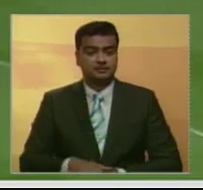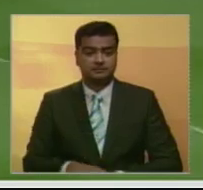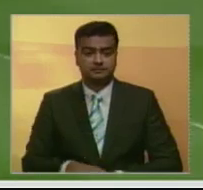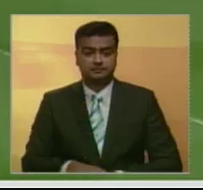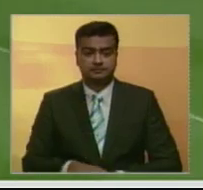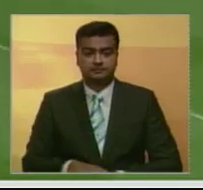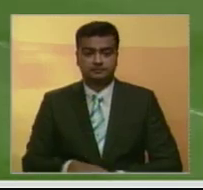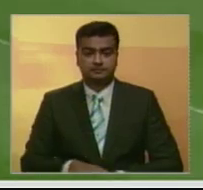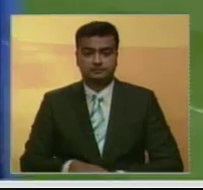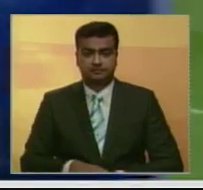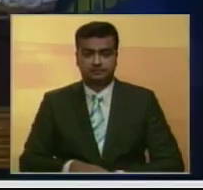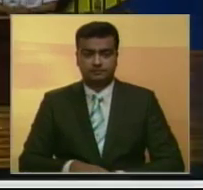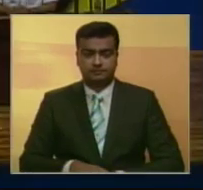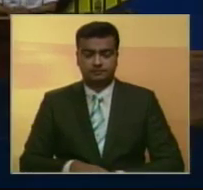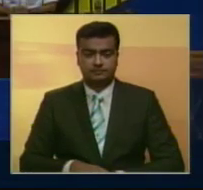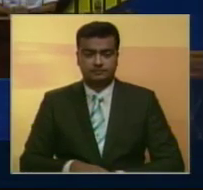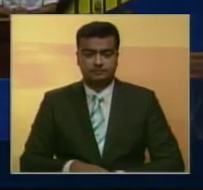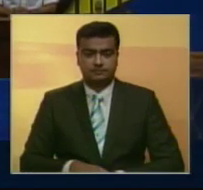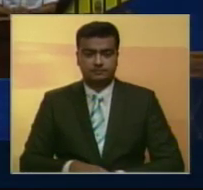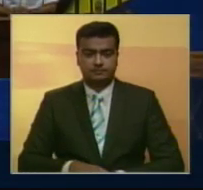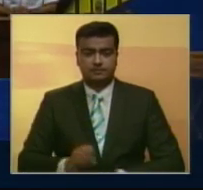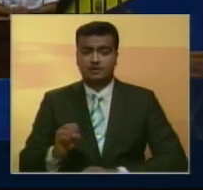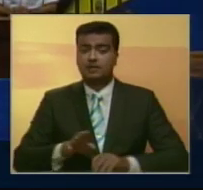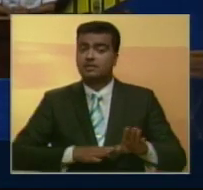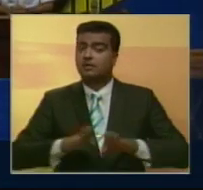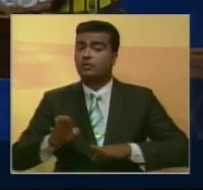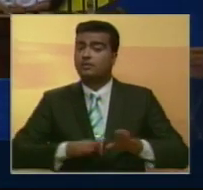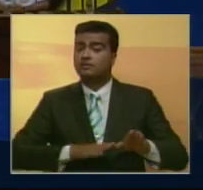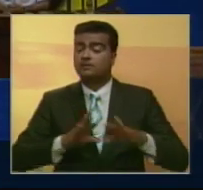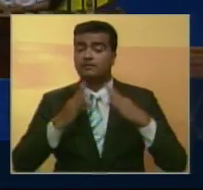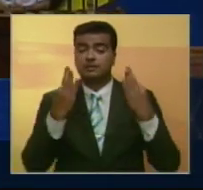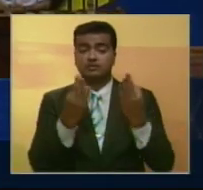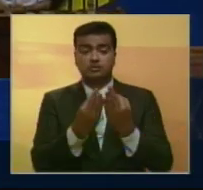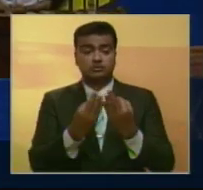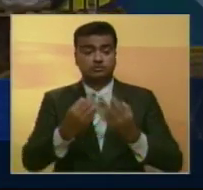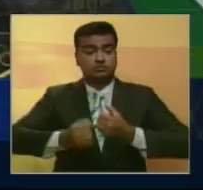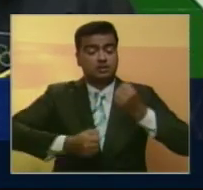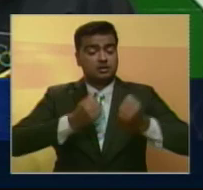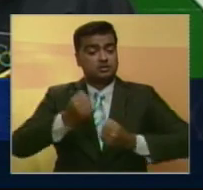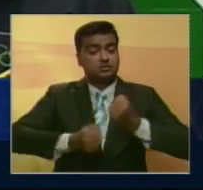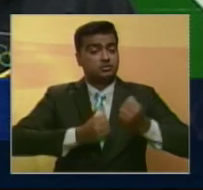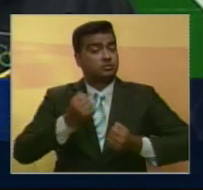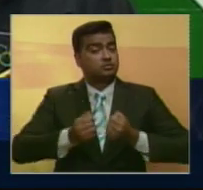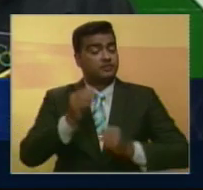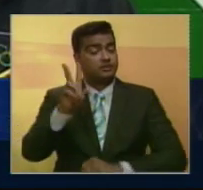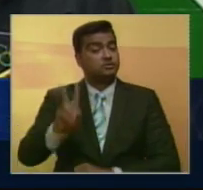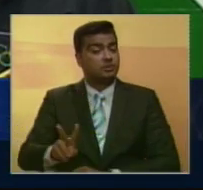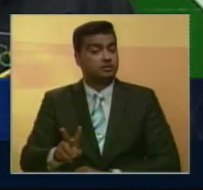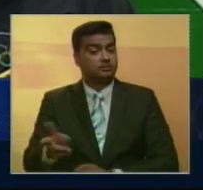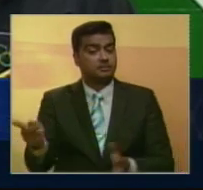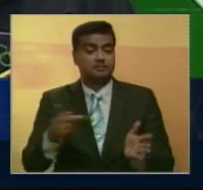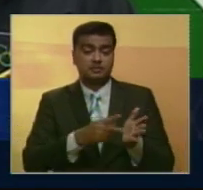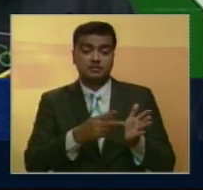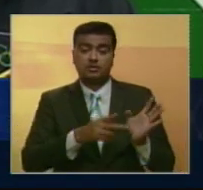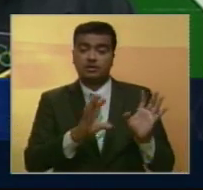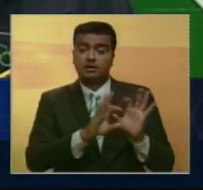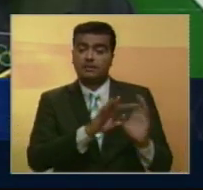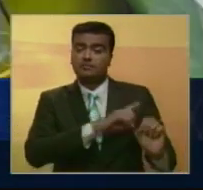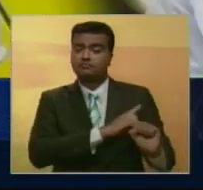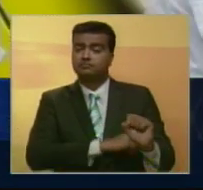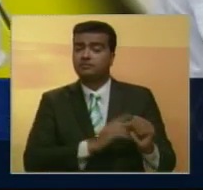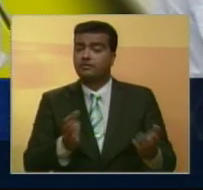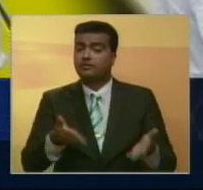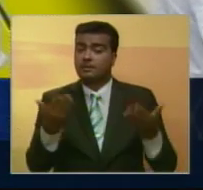mes. Y este jueves la Federación Venezolana de Atletismo y la Asociación Trail Running de Venezuela presentaron una alianza para fomentar